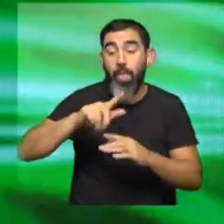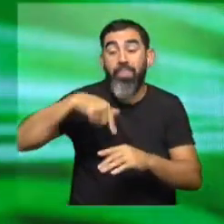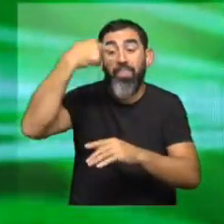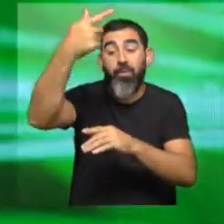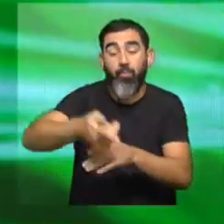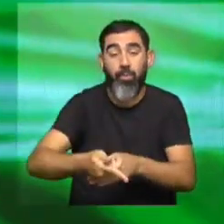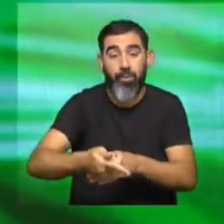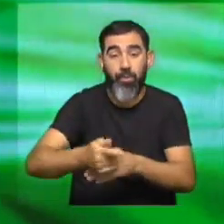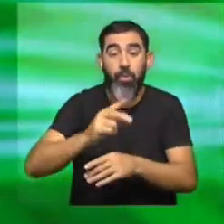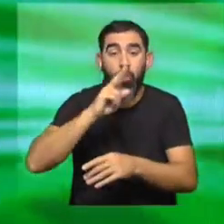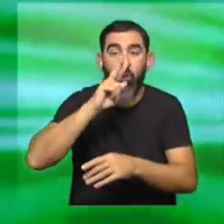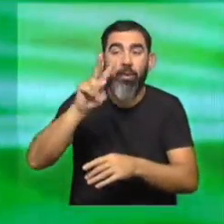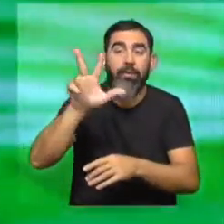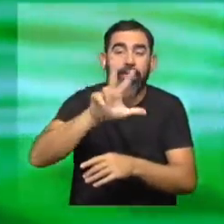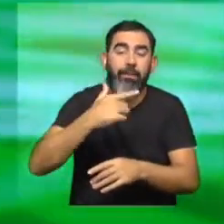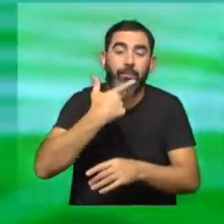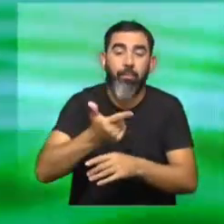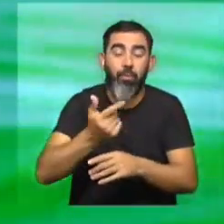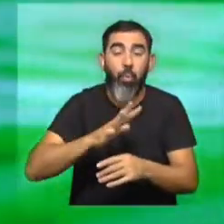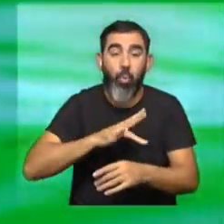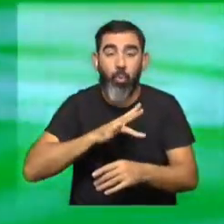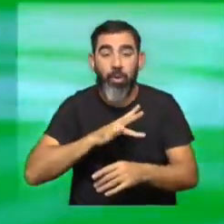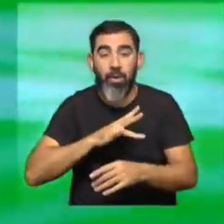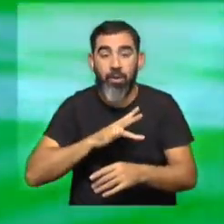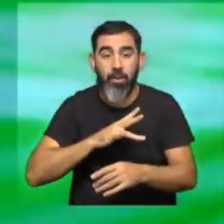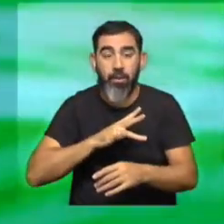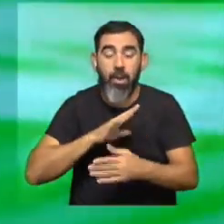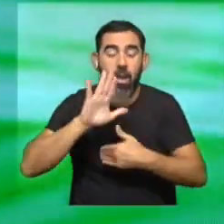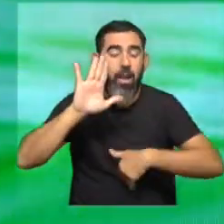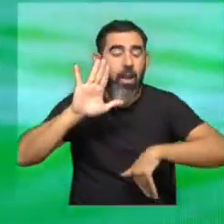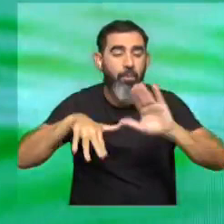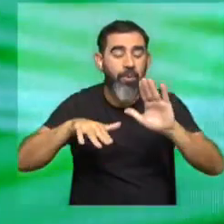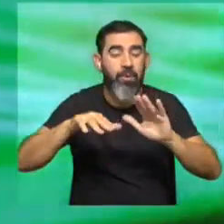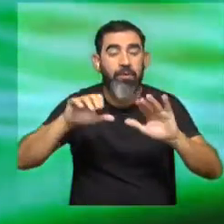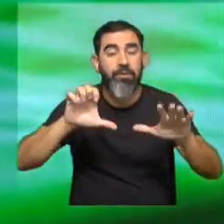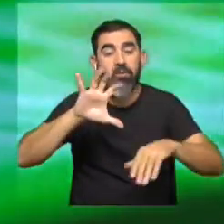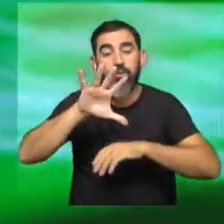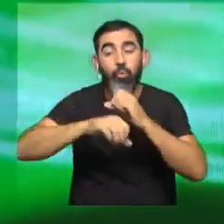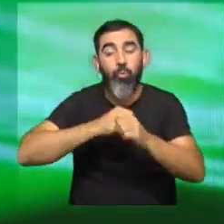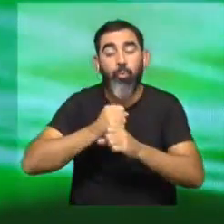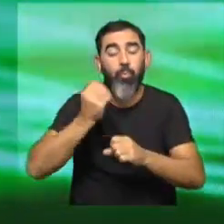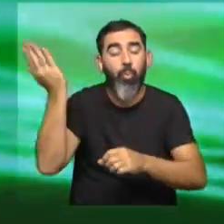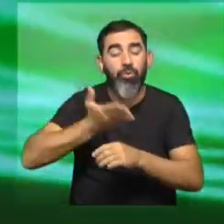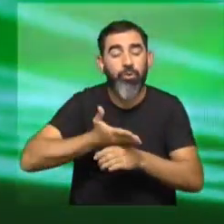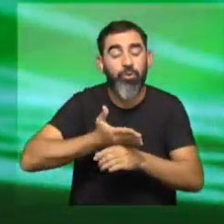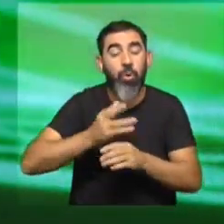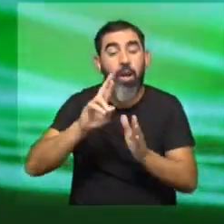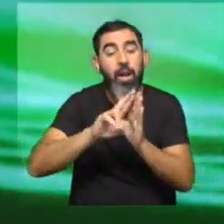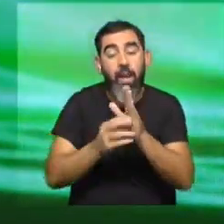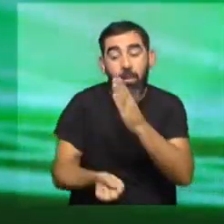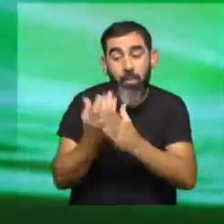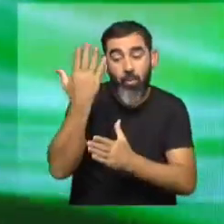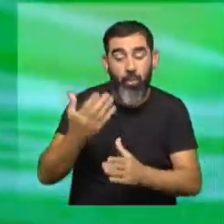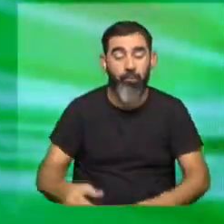año 2033 se van a jubilar mayoritariamente en un 65% por las reglas del nuevo régimen.